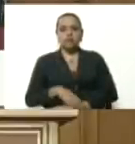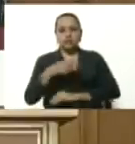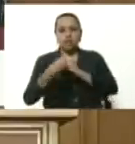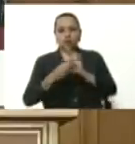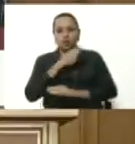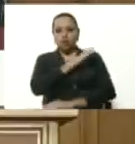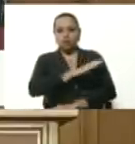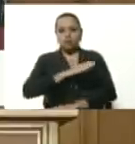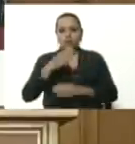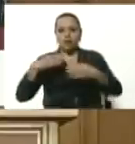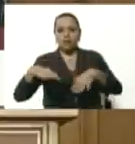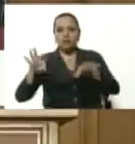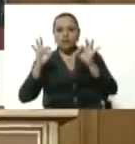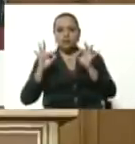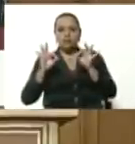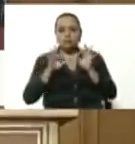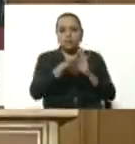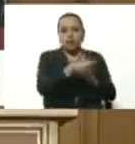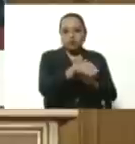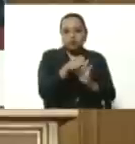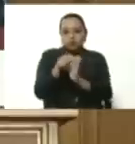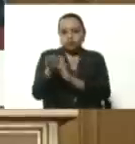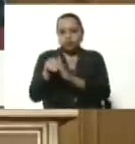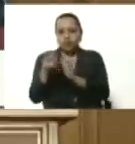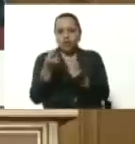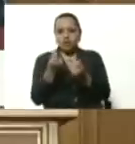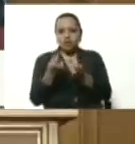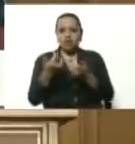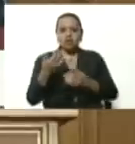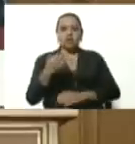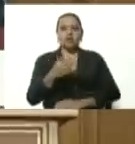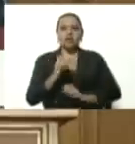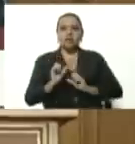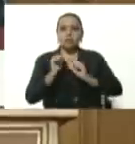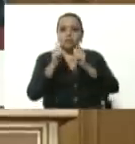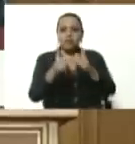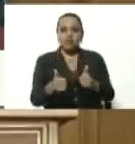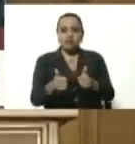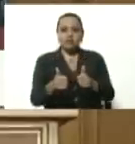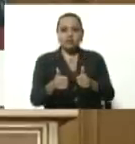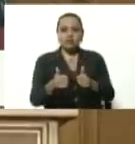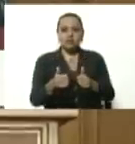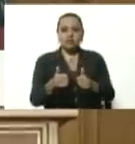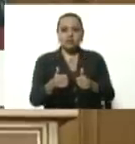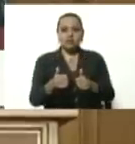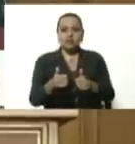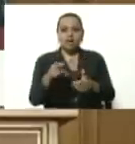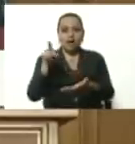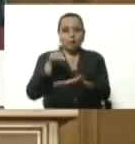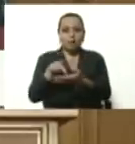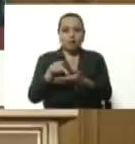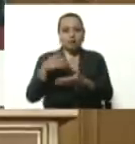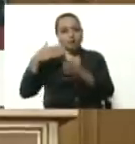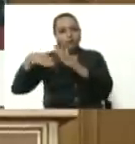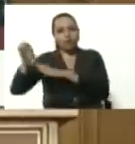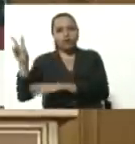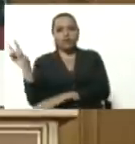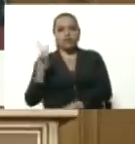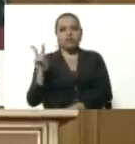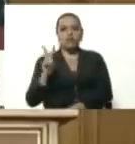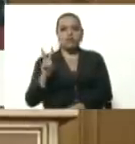comisión especial para la recuperación de activos que ya comienza a actuar fuera de nuestras fronteras de manera